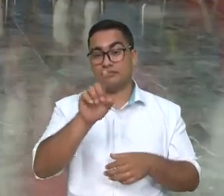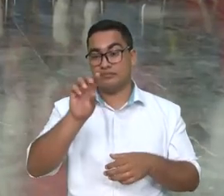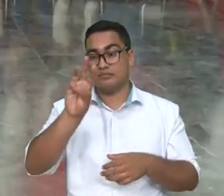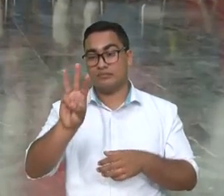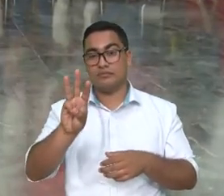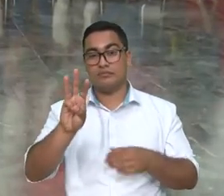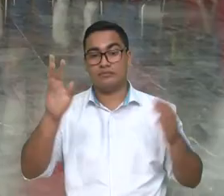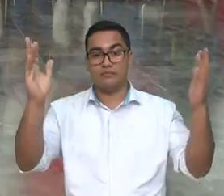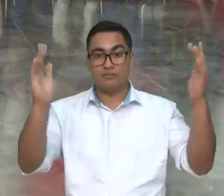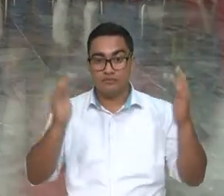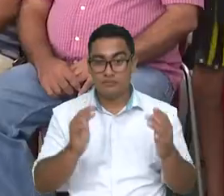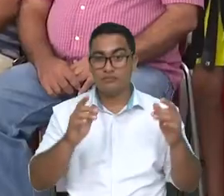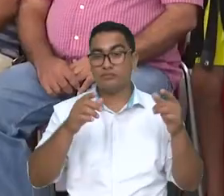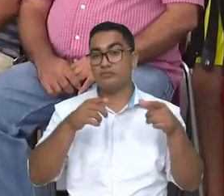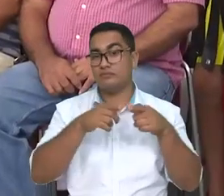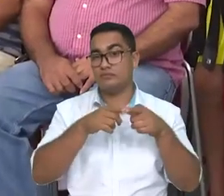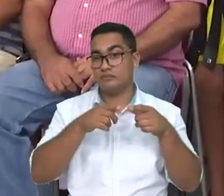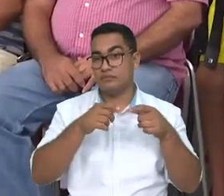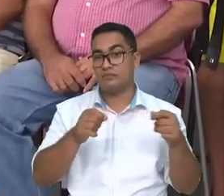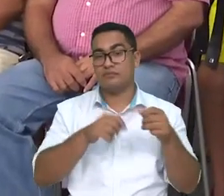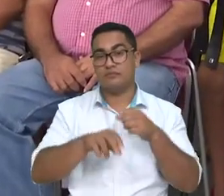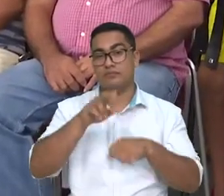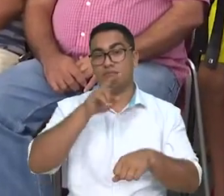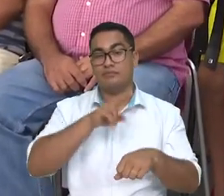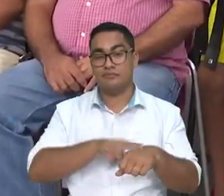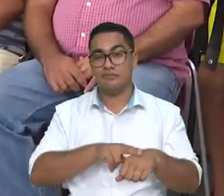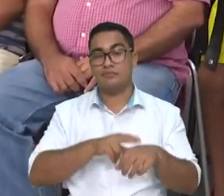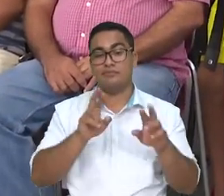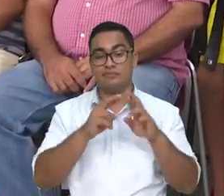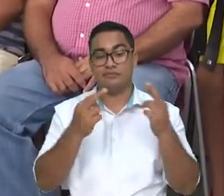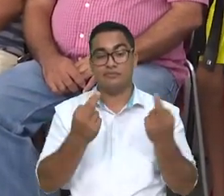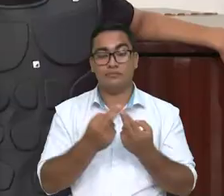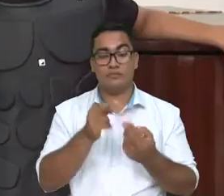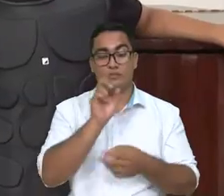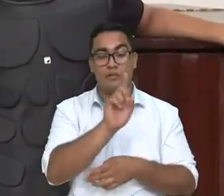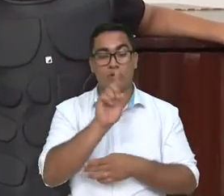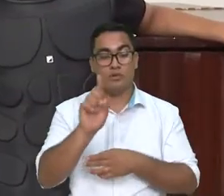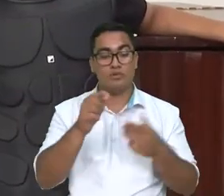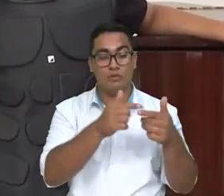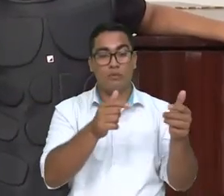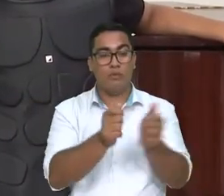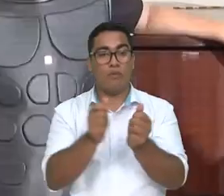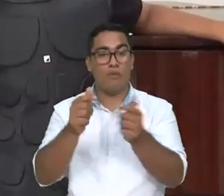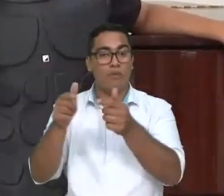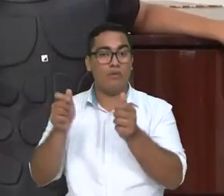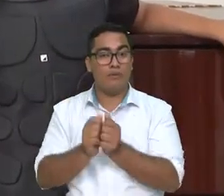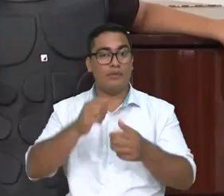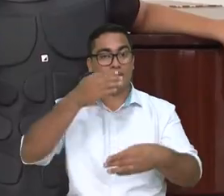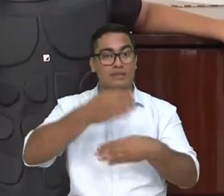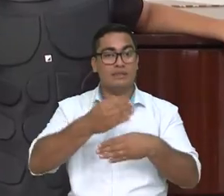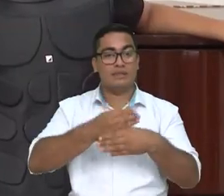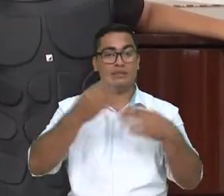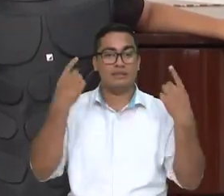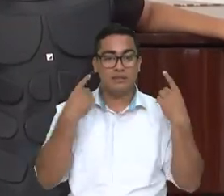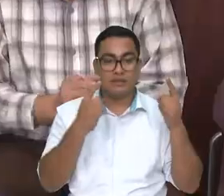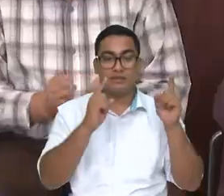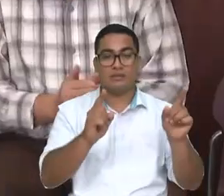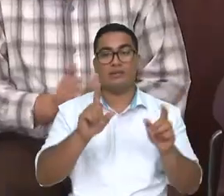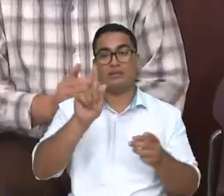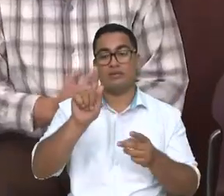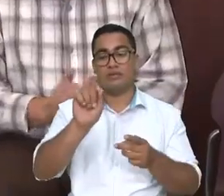Encuentro Nacional de Judeas participarán 11 grupos de actores provenientes de Chinandega,